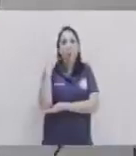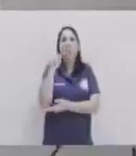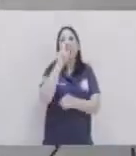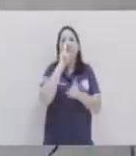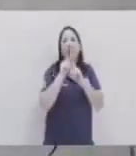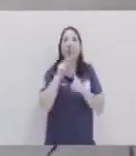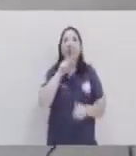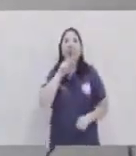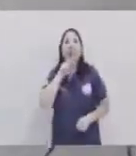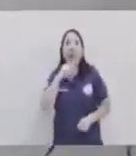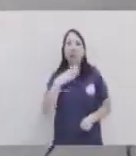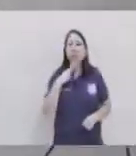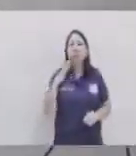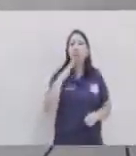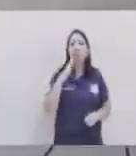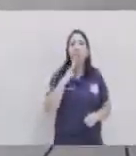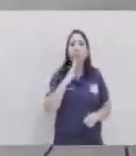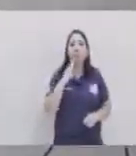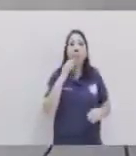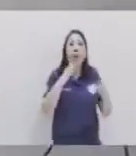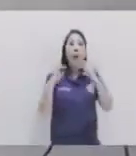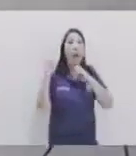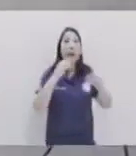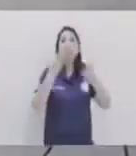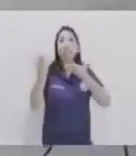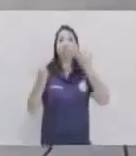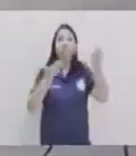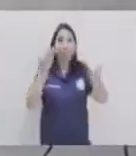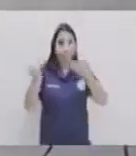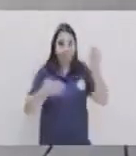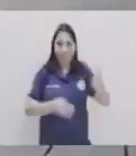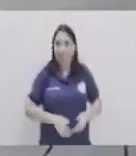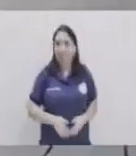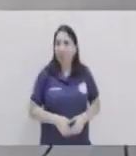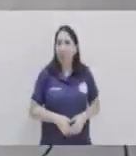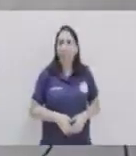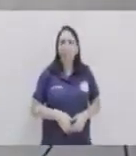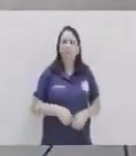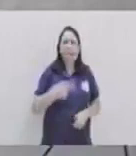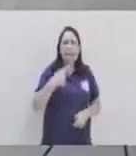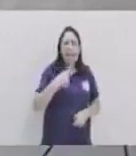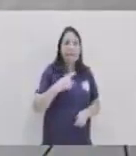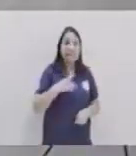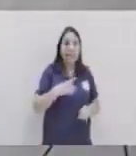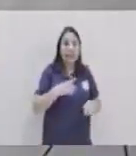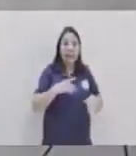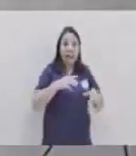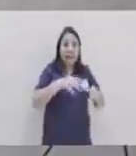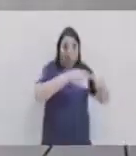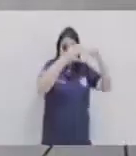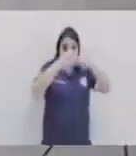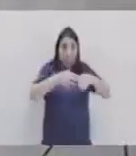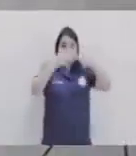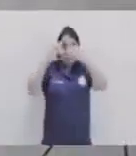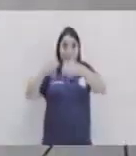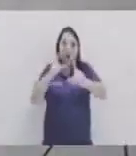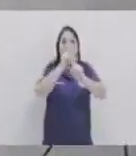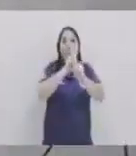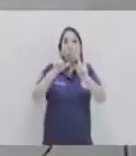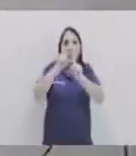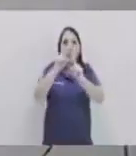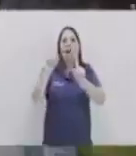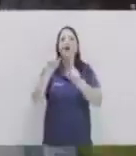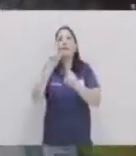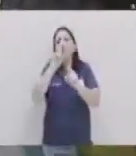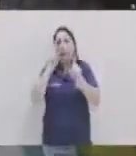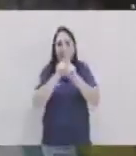cuenta acá, predomina también mucho la tradición oral. Es decir, de generación en generación, pero ellos se memorizaban los textos. Y así era como lo transmitían a